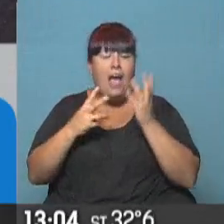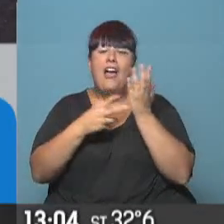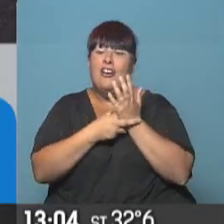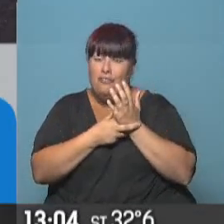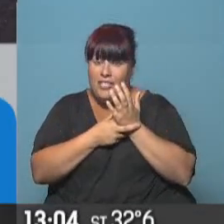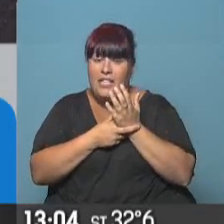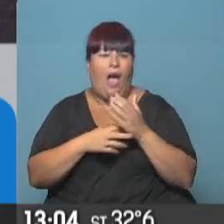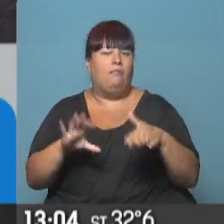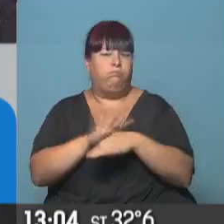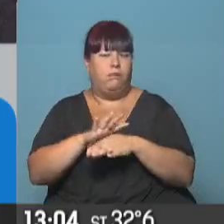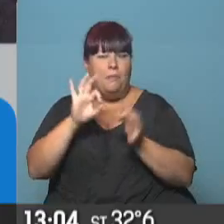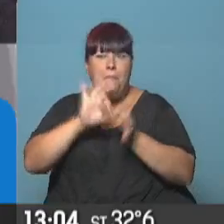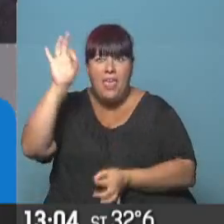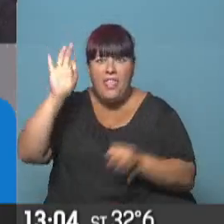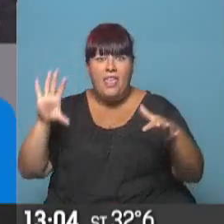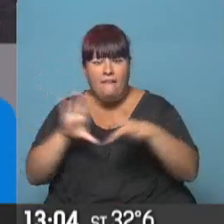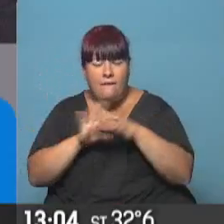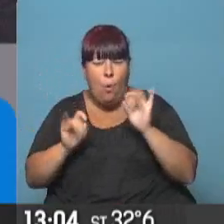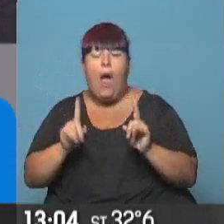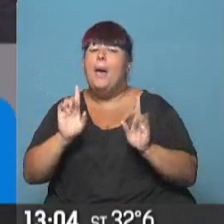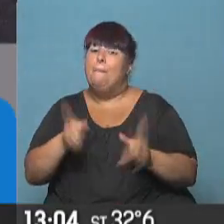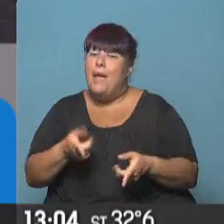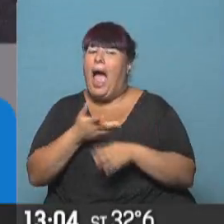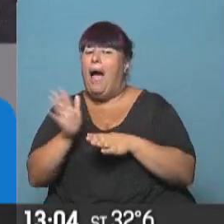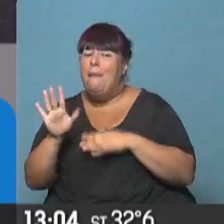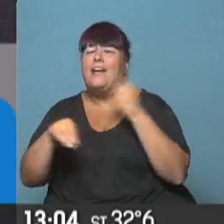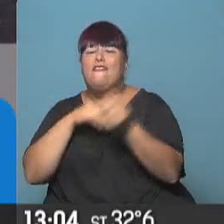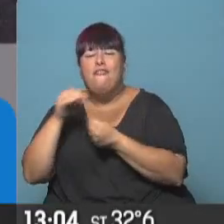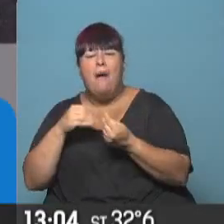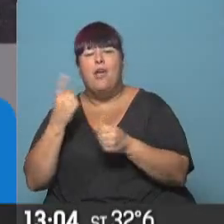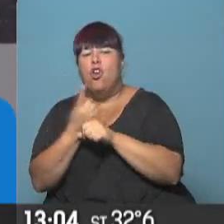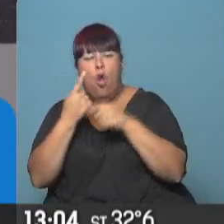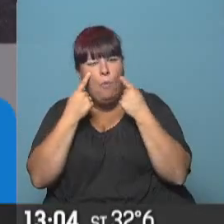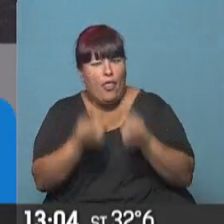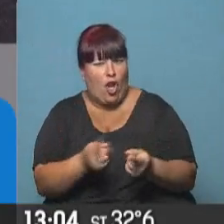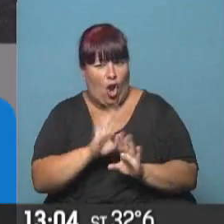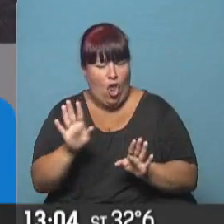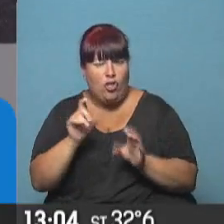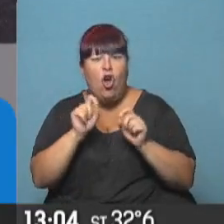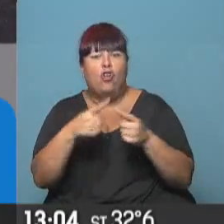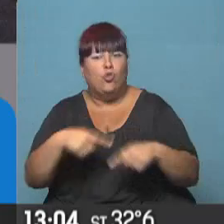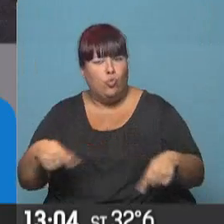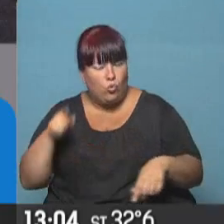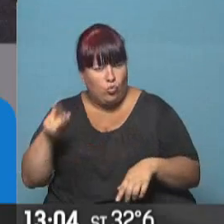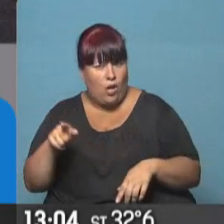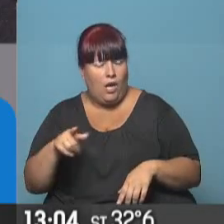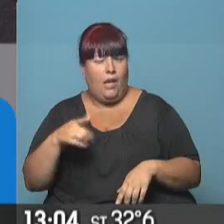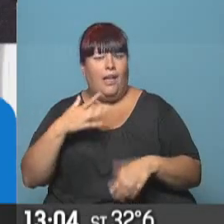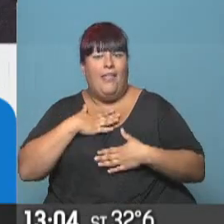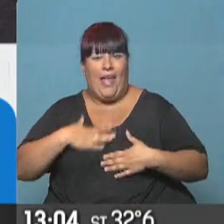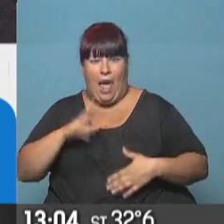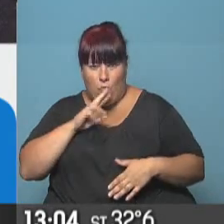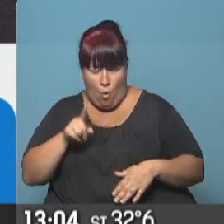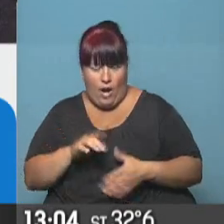fiscalía, coincide la talla. Pero después, por otro lado, la familia no pudo reconocer las pertenencias en el cuerpo de esta